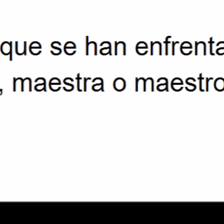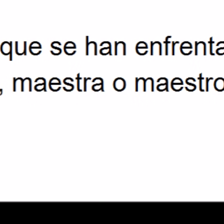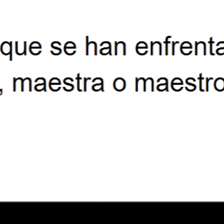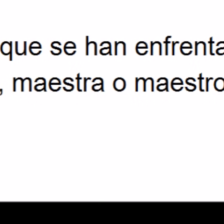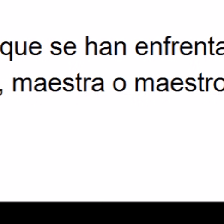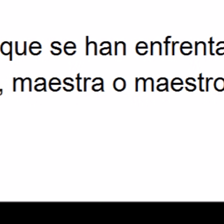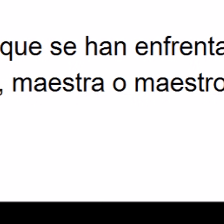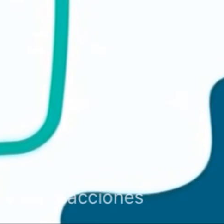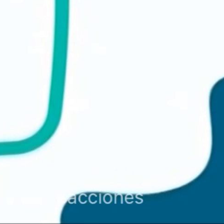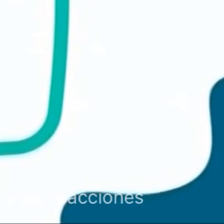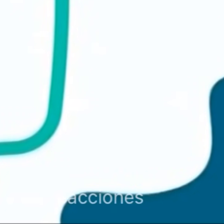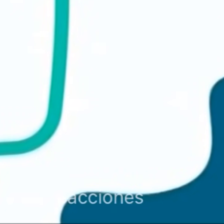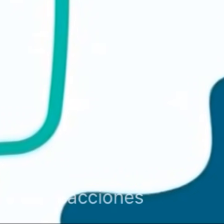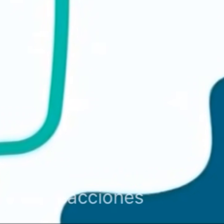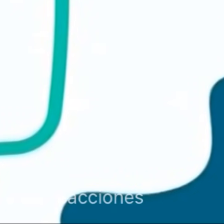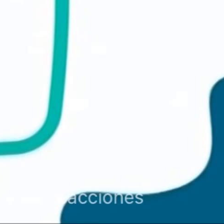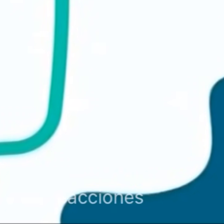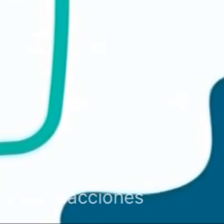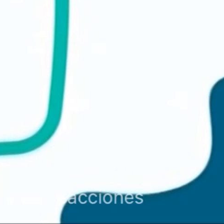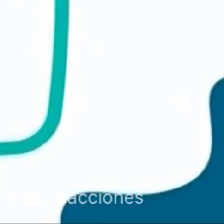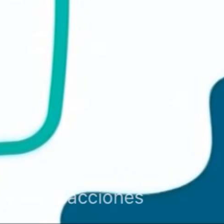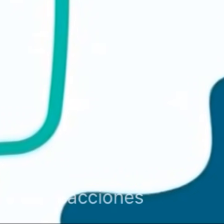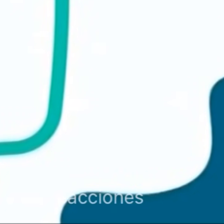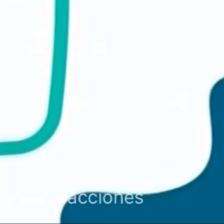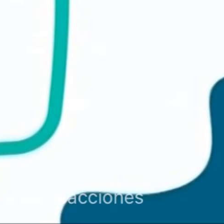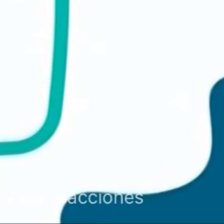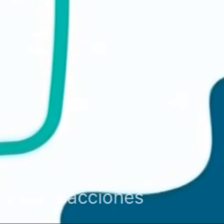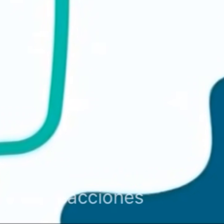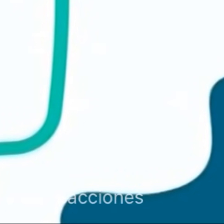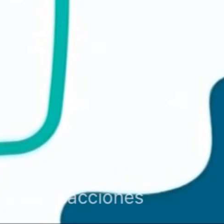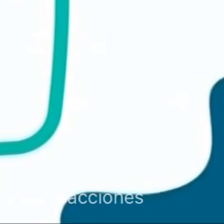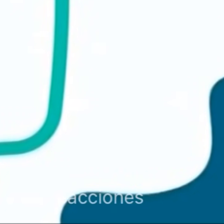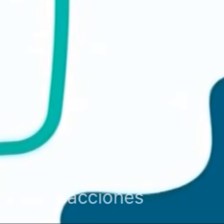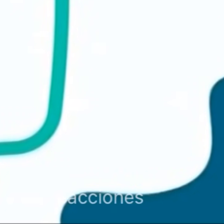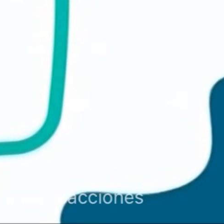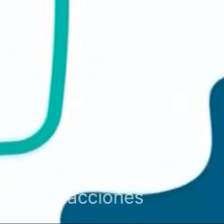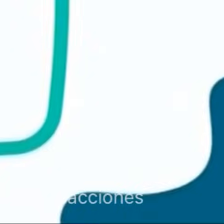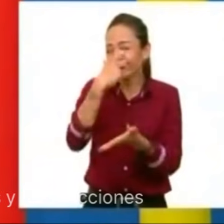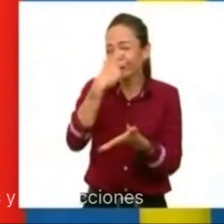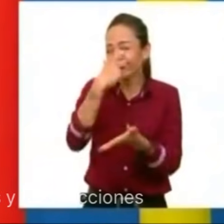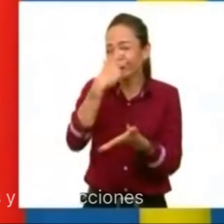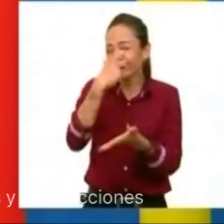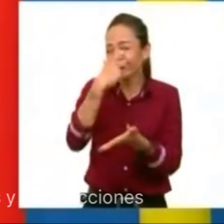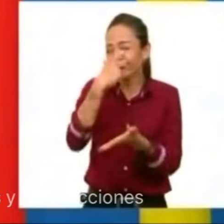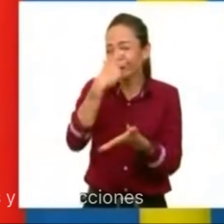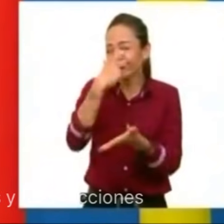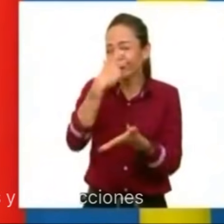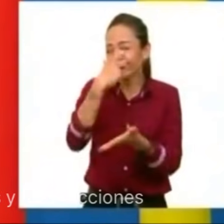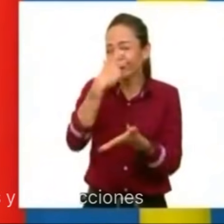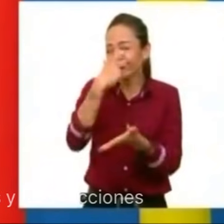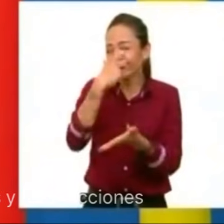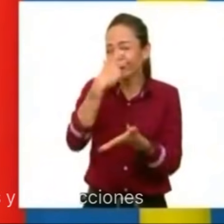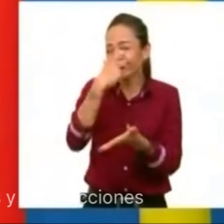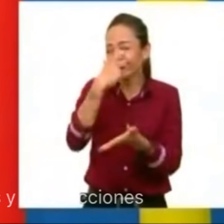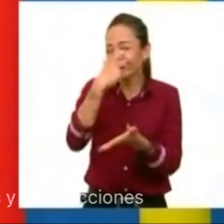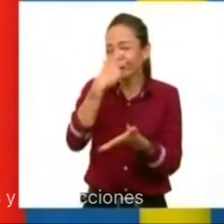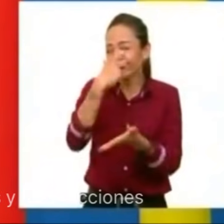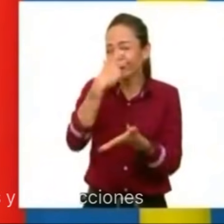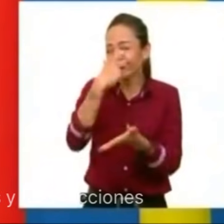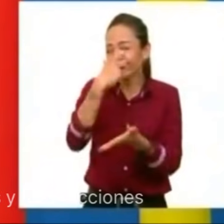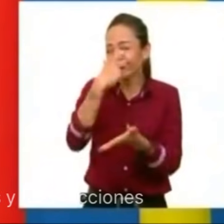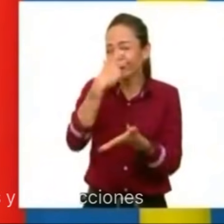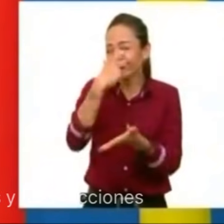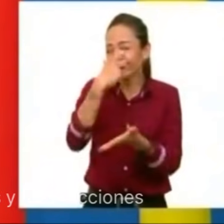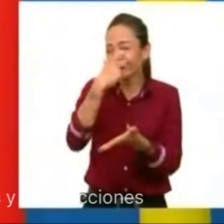logran acuerdos seguimos con matemáticas el tema de las alfombras aprenderás a resolver problemas de porcentaje y comprenderás cómo aplicar el